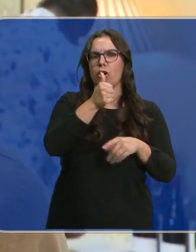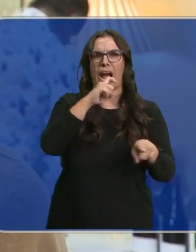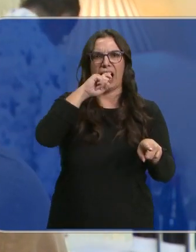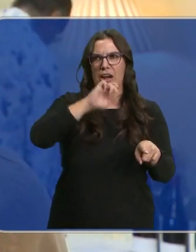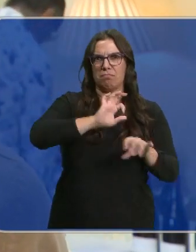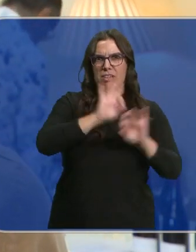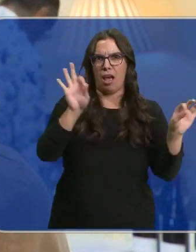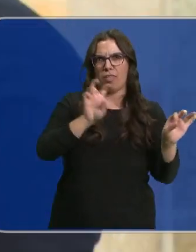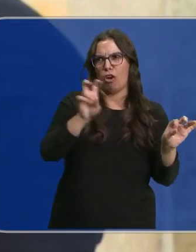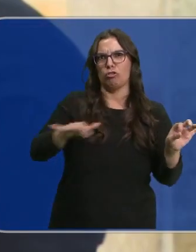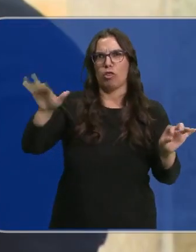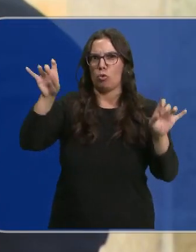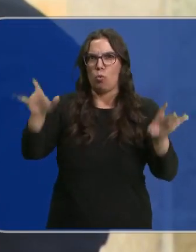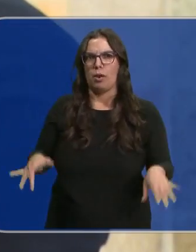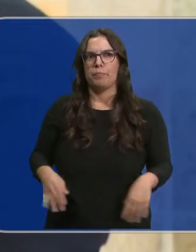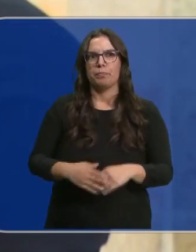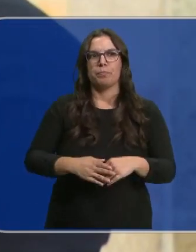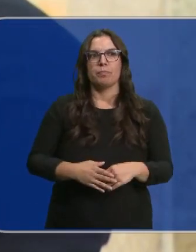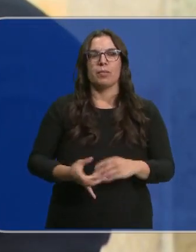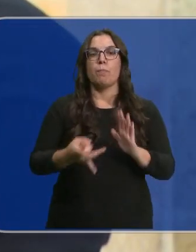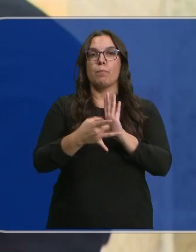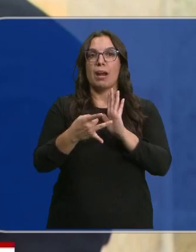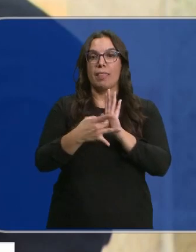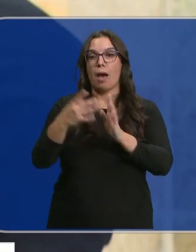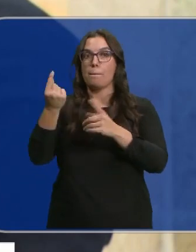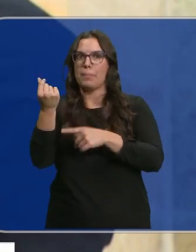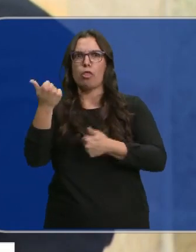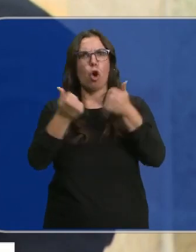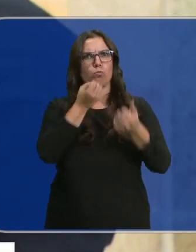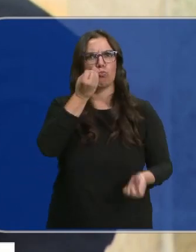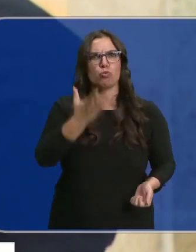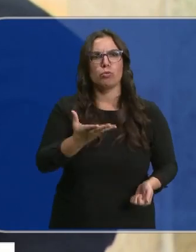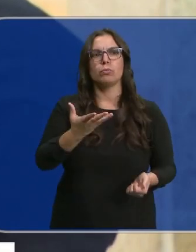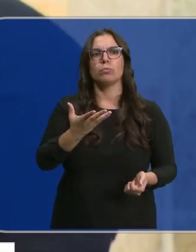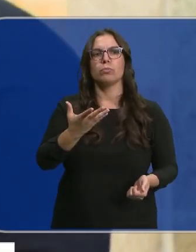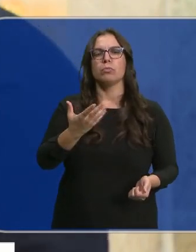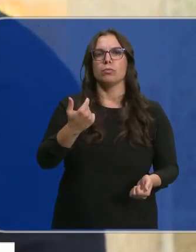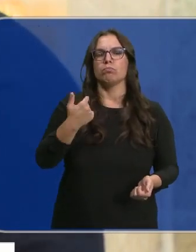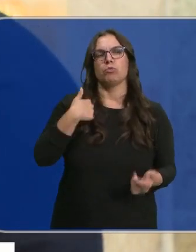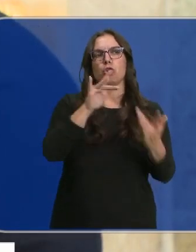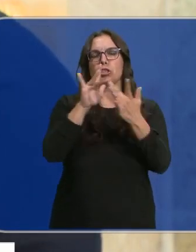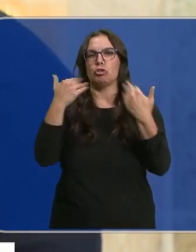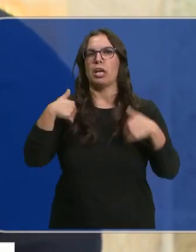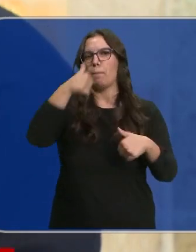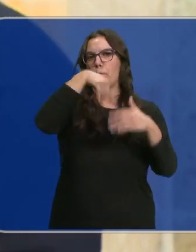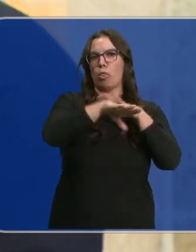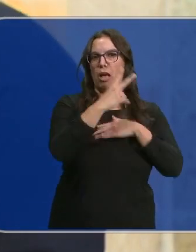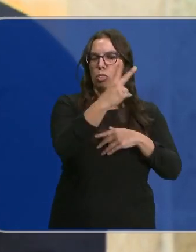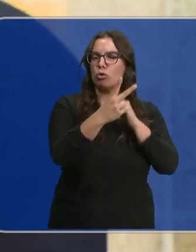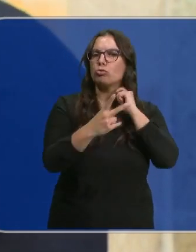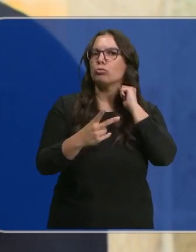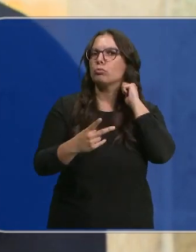envidiar en otras regiones. Producto, calidad, precio, muy competitivo todo. Estuve ahora con un par de bodegas y, a